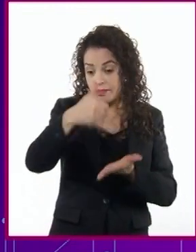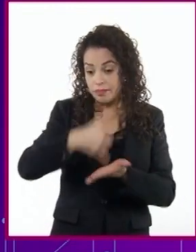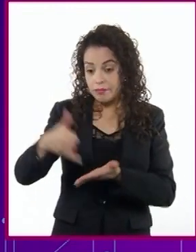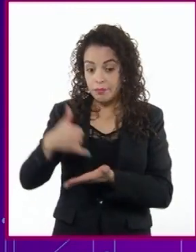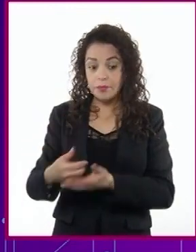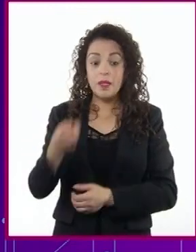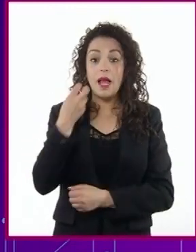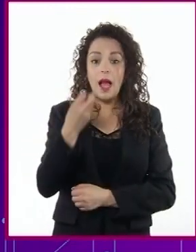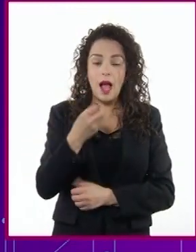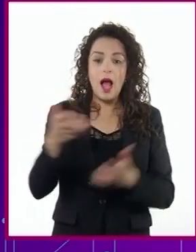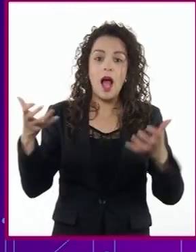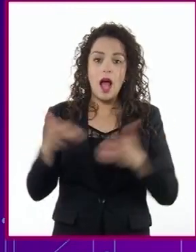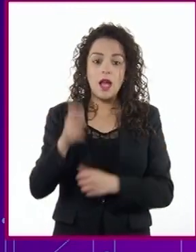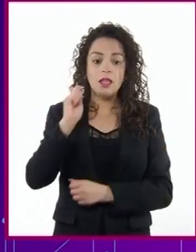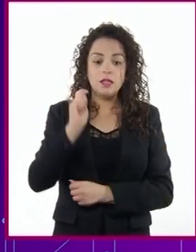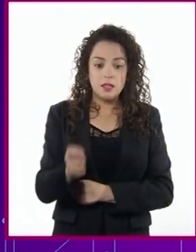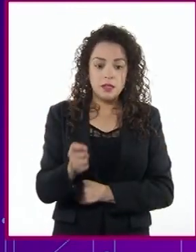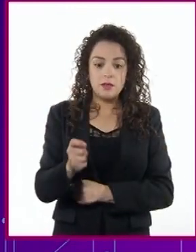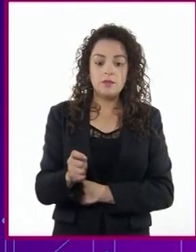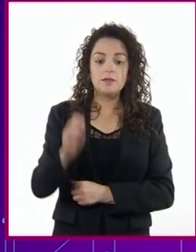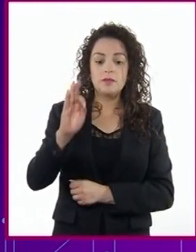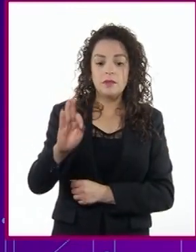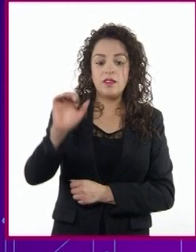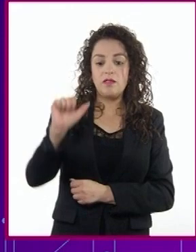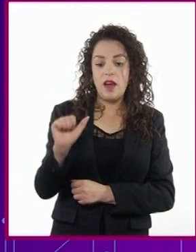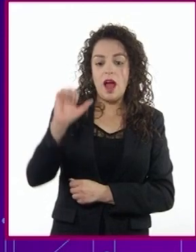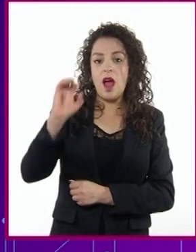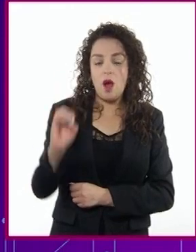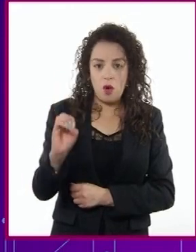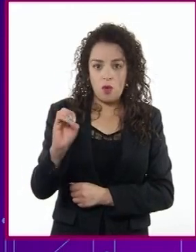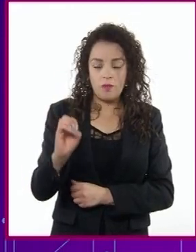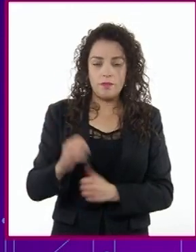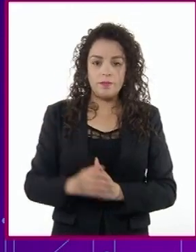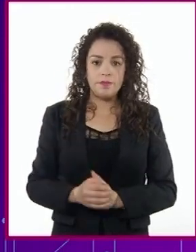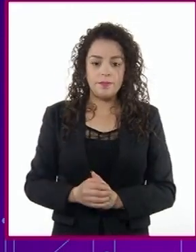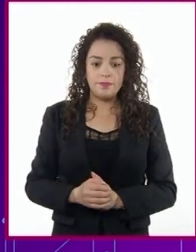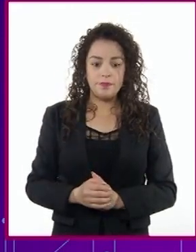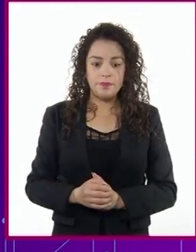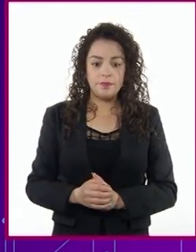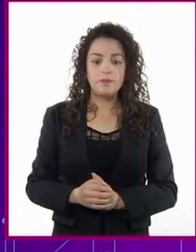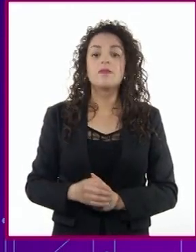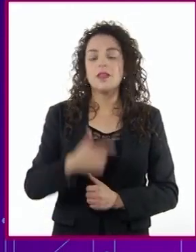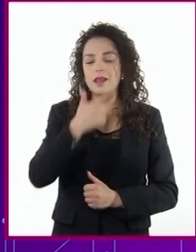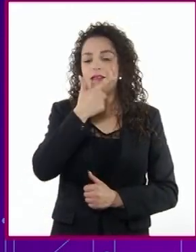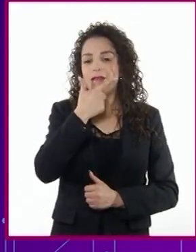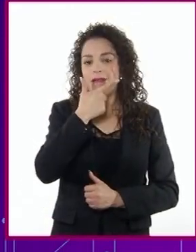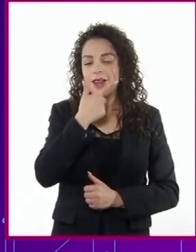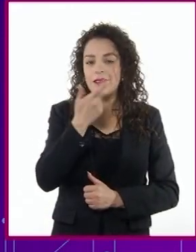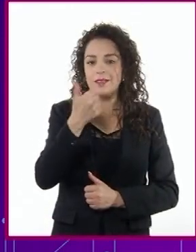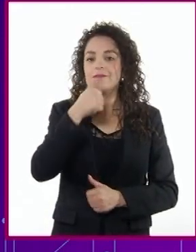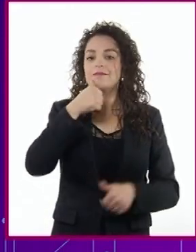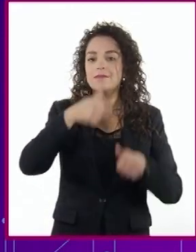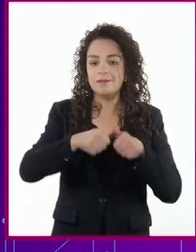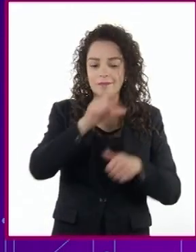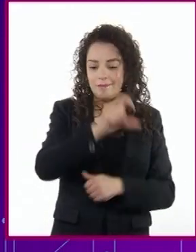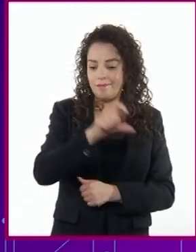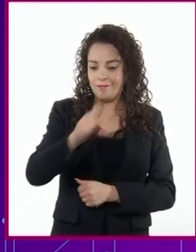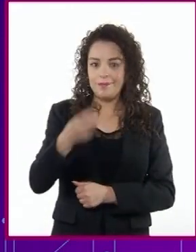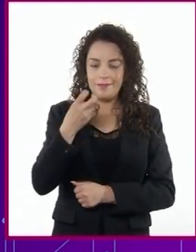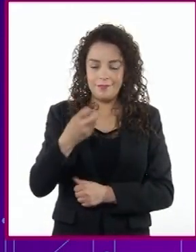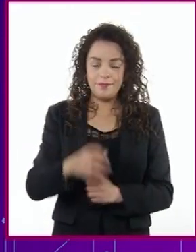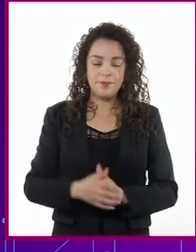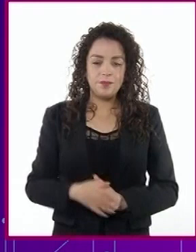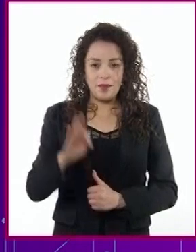de las Naciones Unidas para la Alimentación y la Agricultura, la FAO por sus siglas en inglés. Los